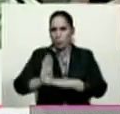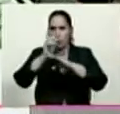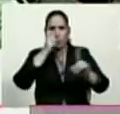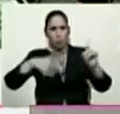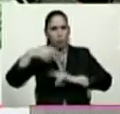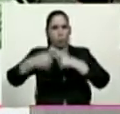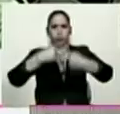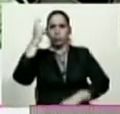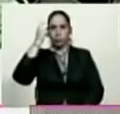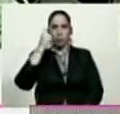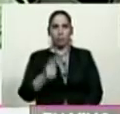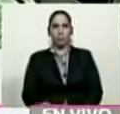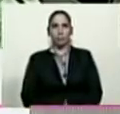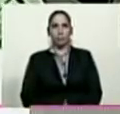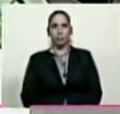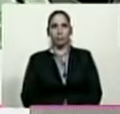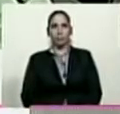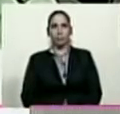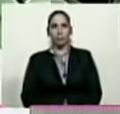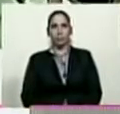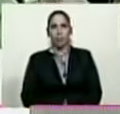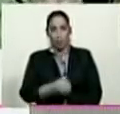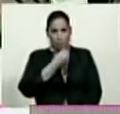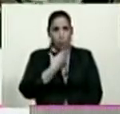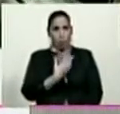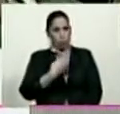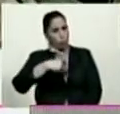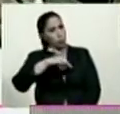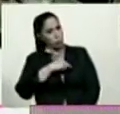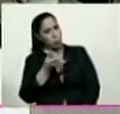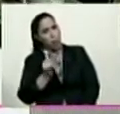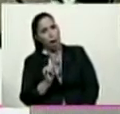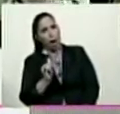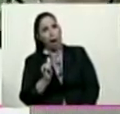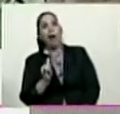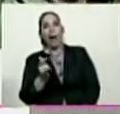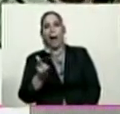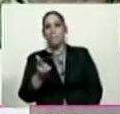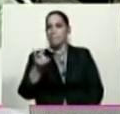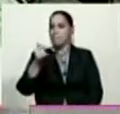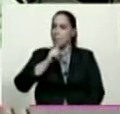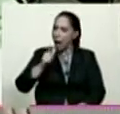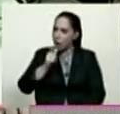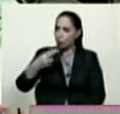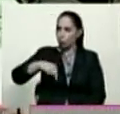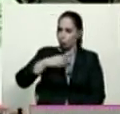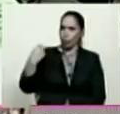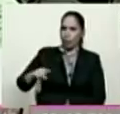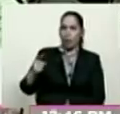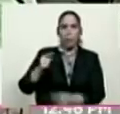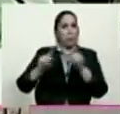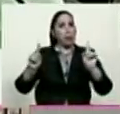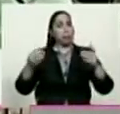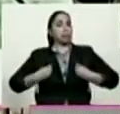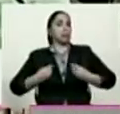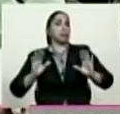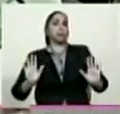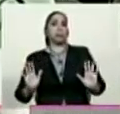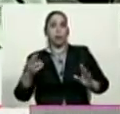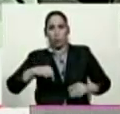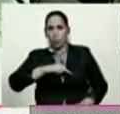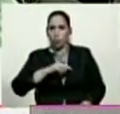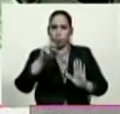días. Con lo bueno que tenemos y con lo no bueno que tenemos, pero bueno, así es la vida. Cumpliendo